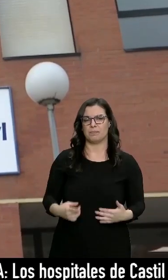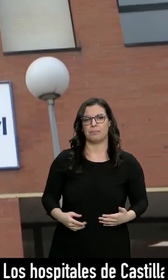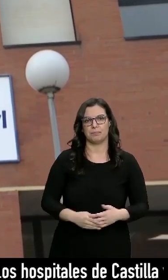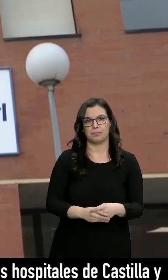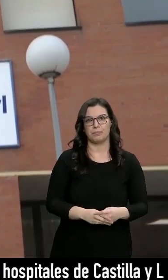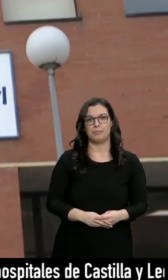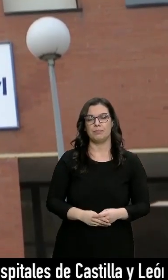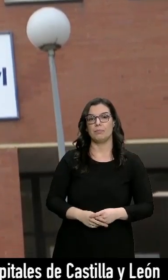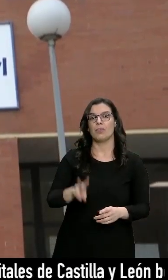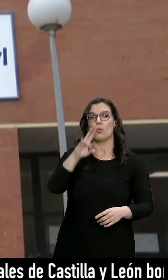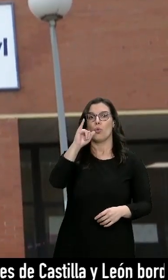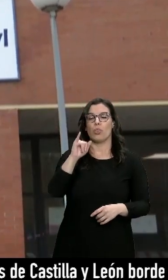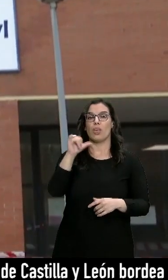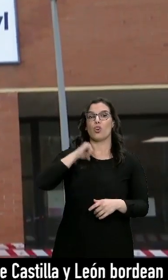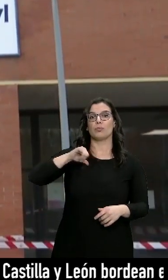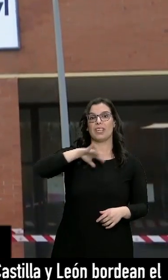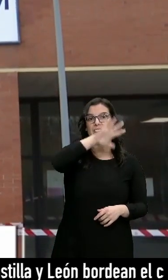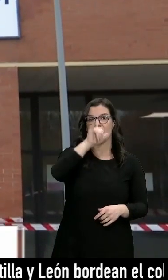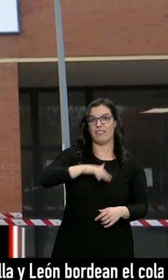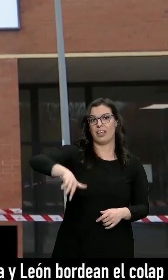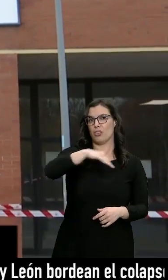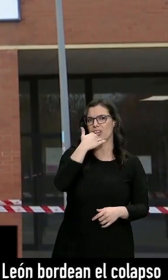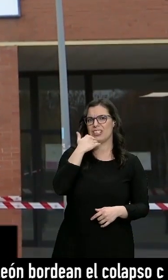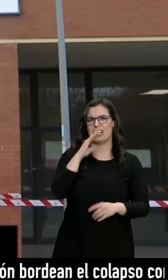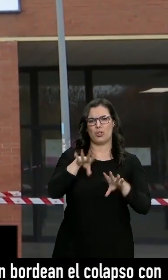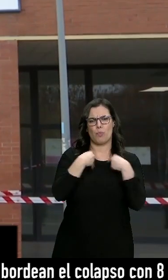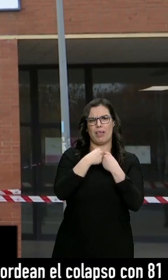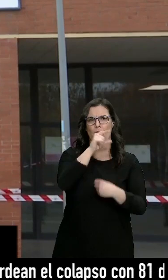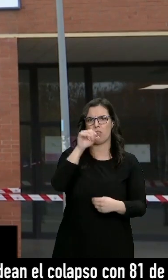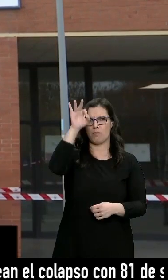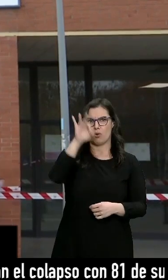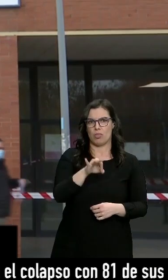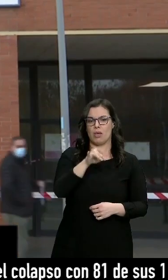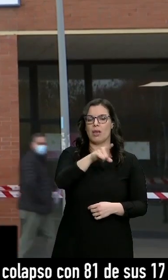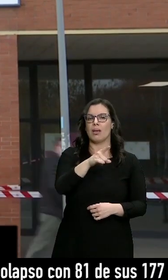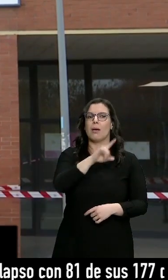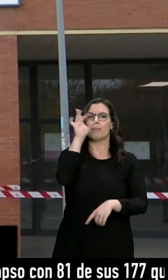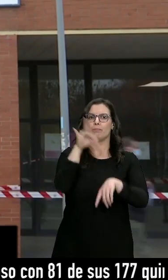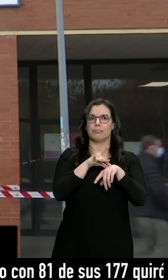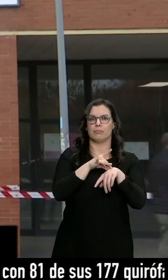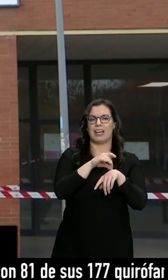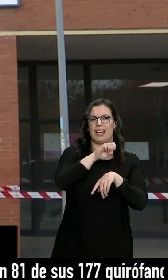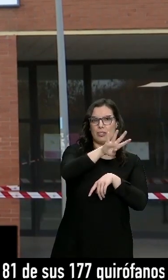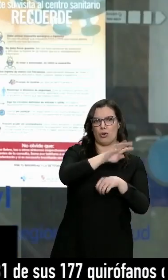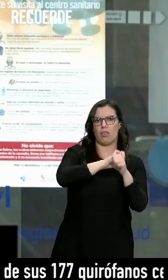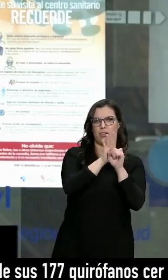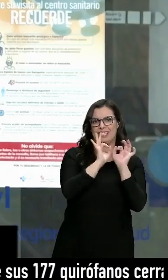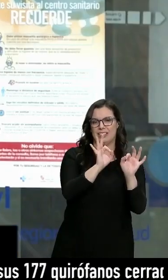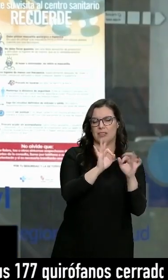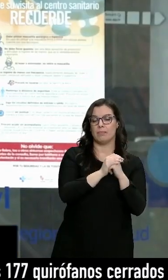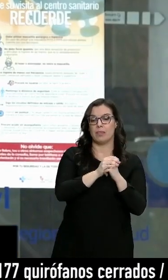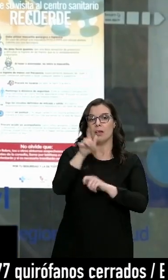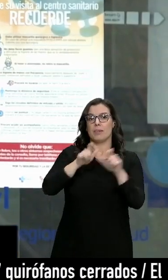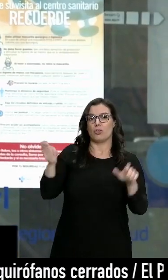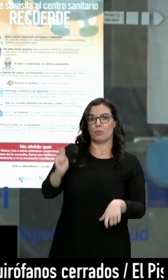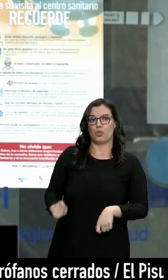La UCI del Hospital del Bierzo alcanza casi el 100% de su capacidad. Cuenta con 14 pacientes con patología COVID. Los